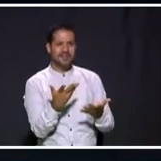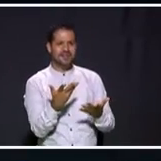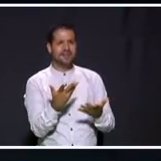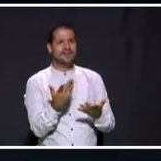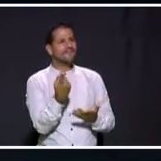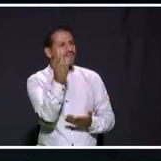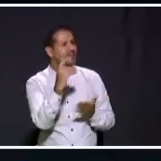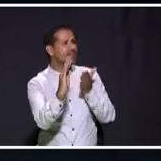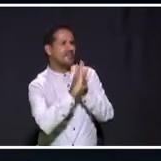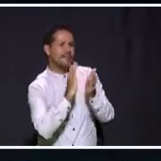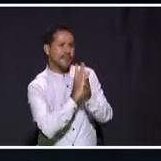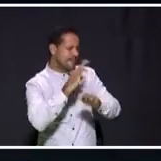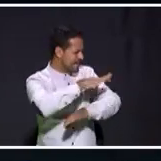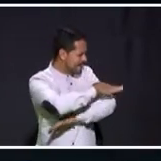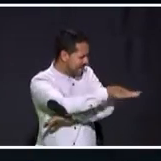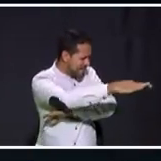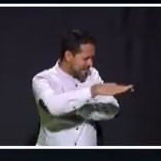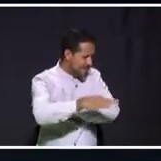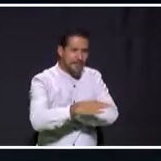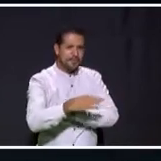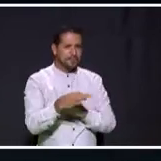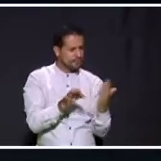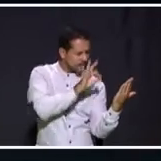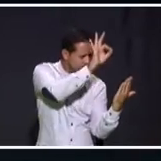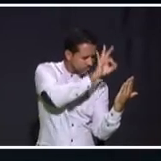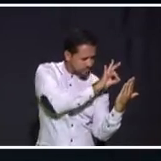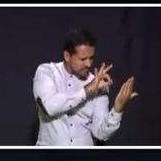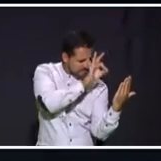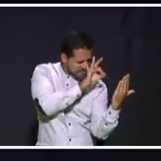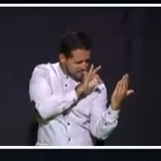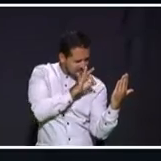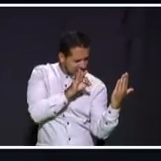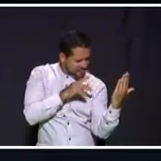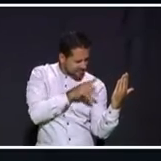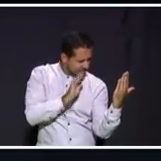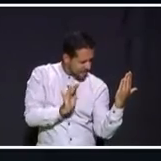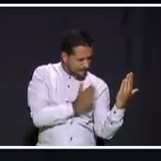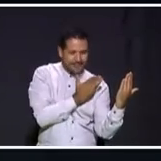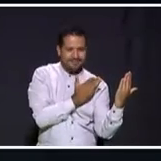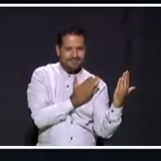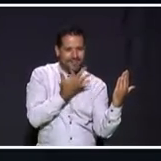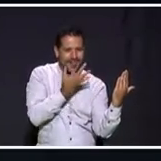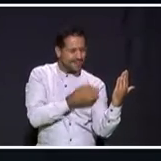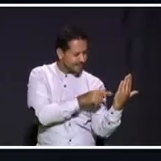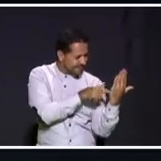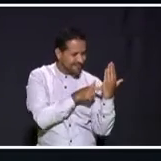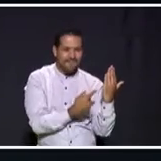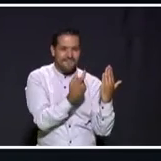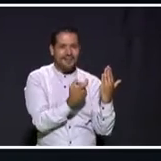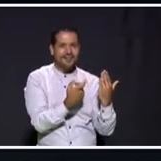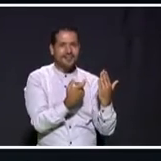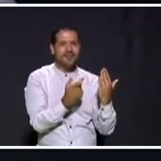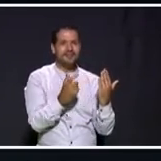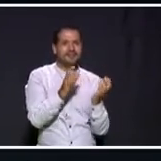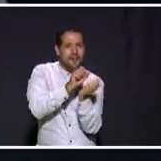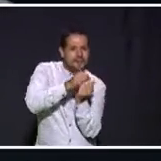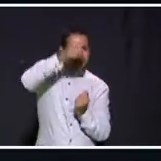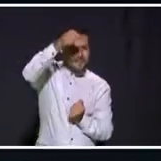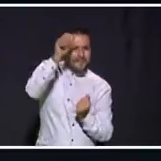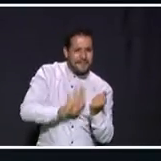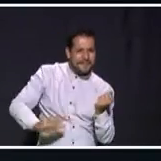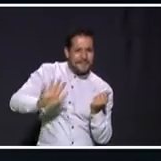los planes en el papel se supone que existe un plan integrado pero la realidad es que no hay el mapa general de la infraestructura ni un plan que